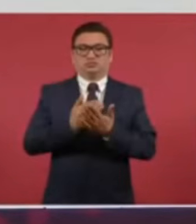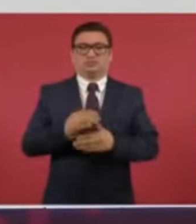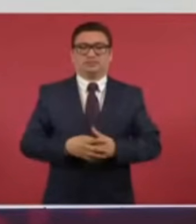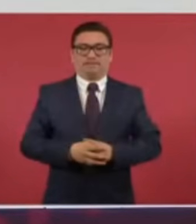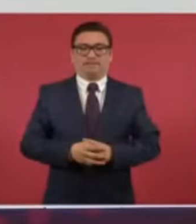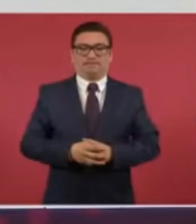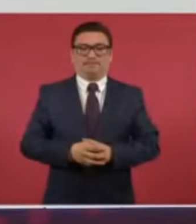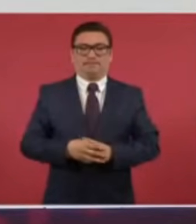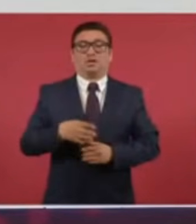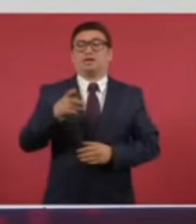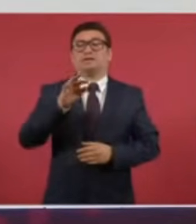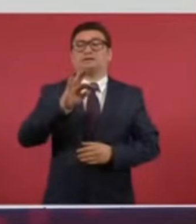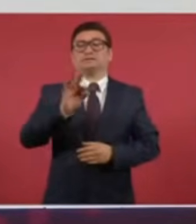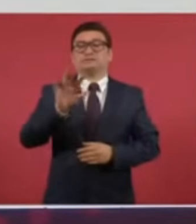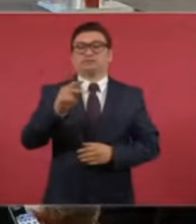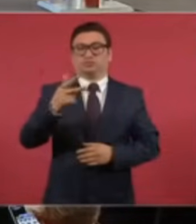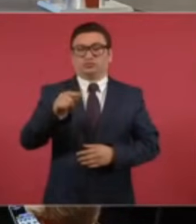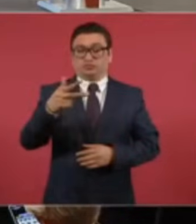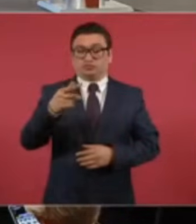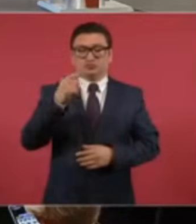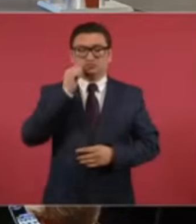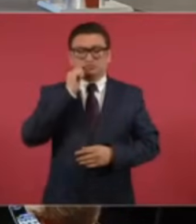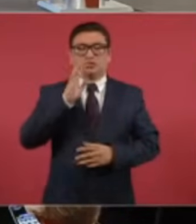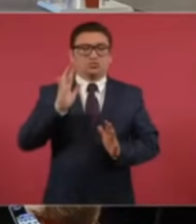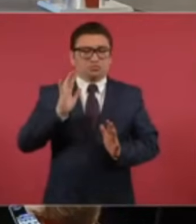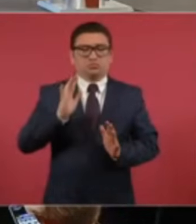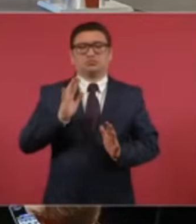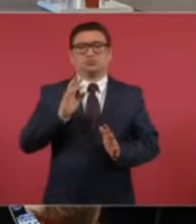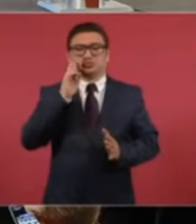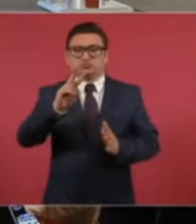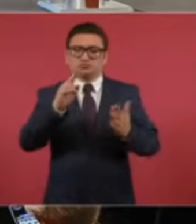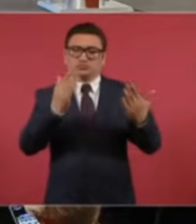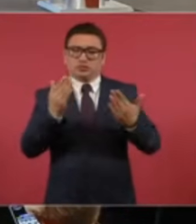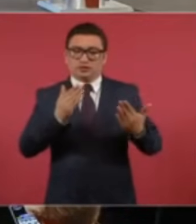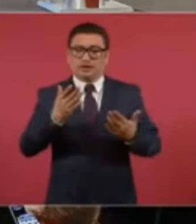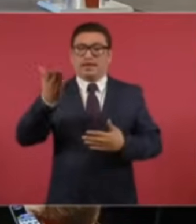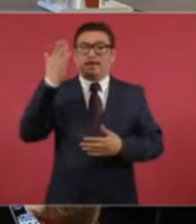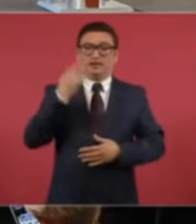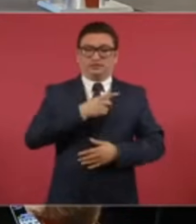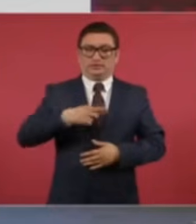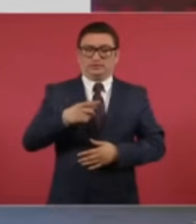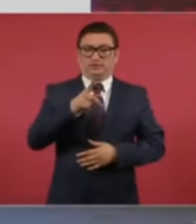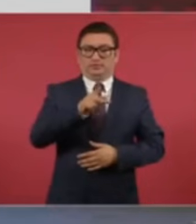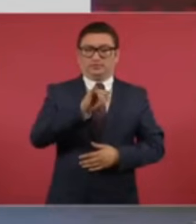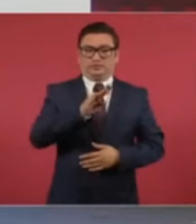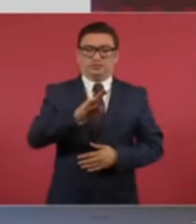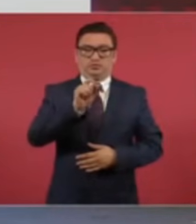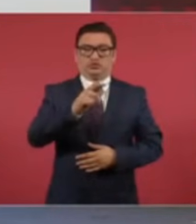siendo esto, si lo ven, esta es deuda de acuerdo al PIB. Fox,